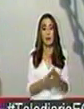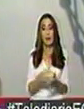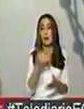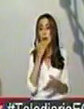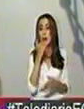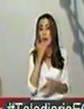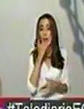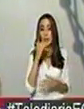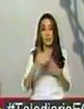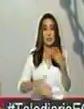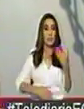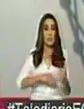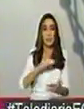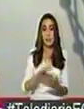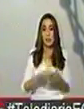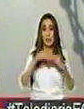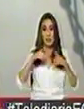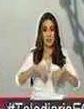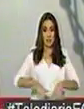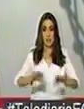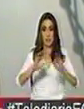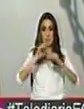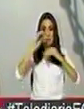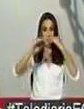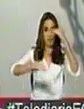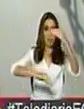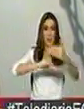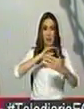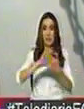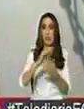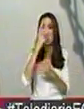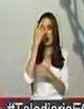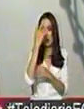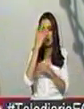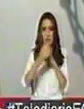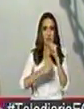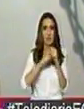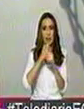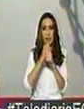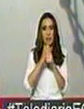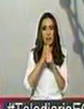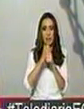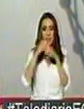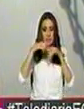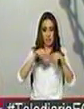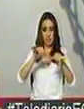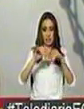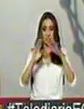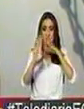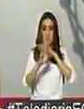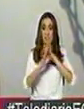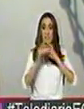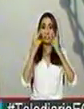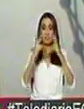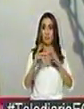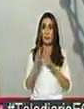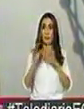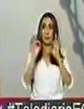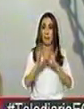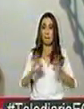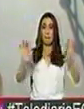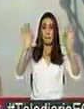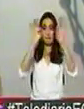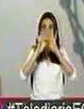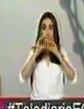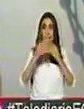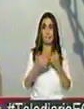ni un mes, ni dos meses, eso fue proceso de 15 años de lucha. Claro que sí. Y base de eso, obviamente también quiero dejar muy claramente sentado